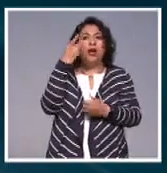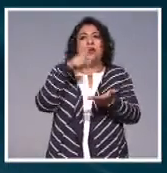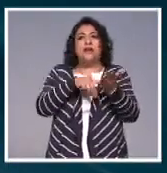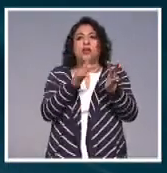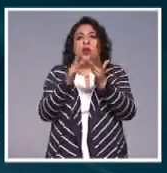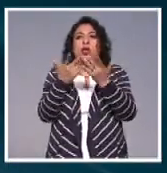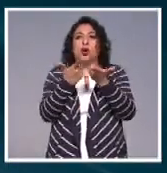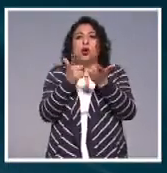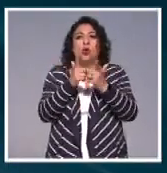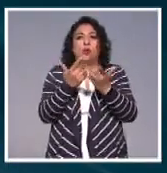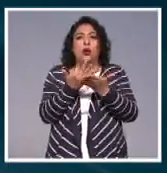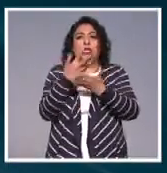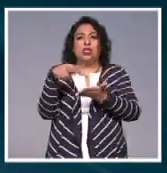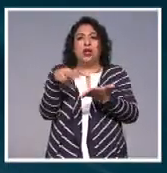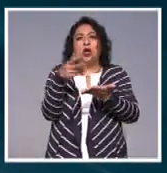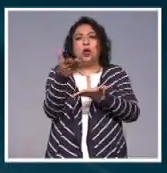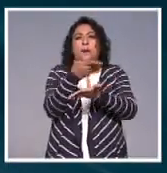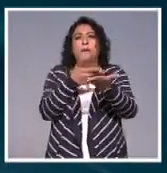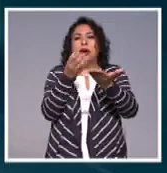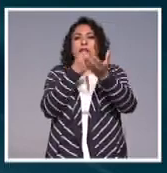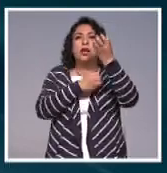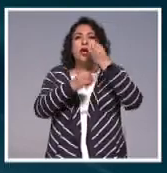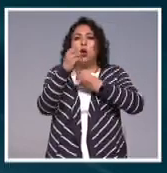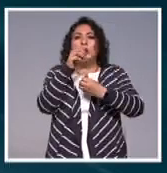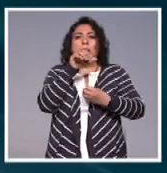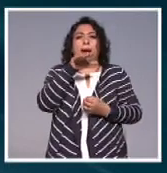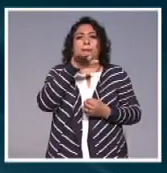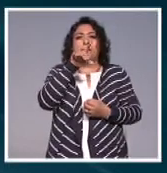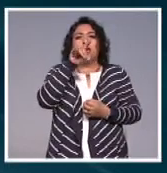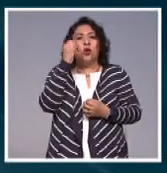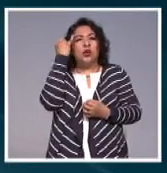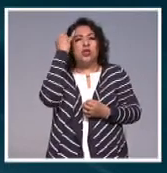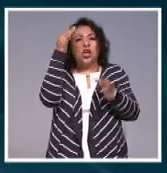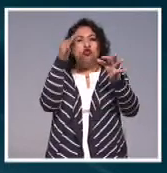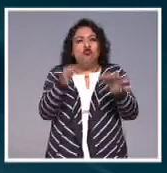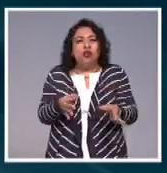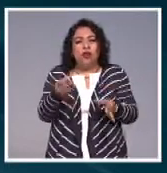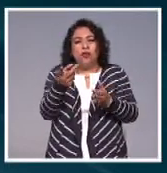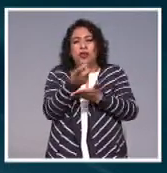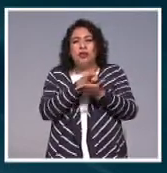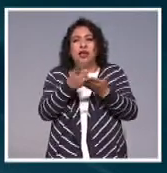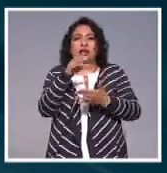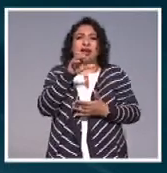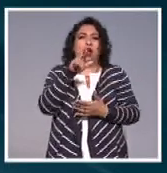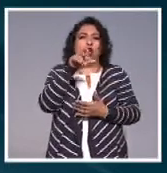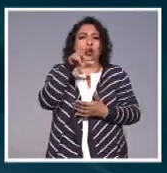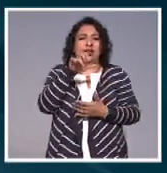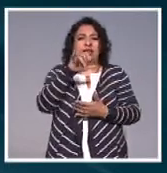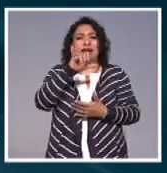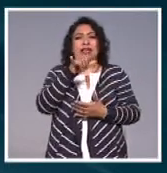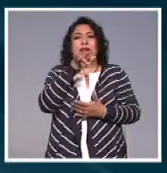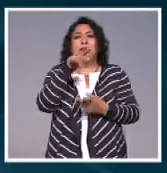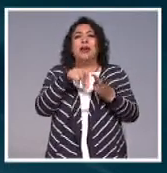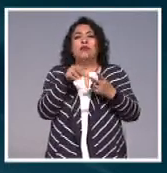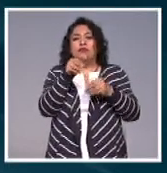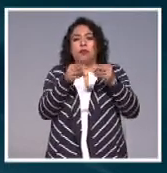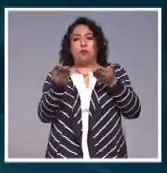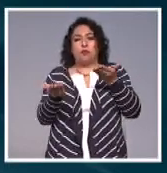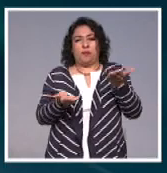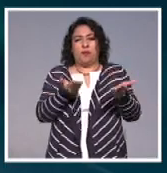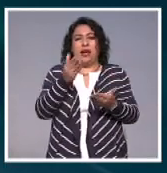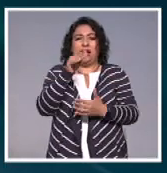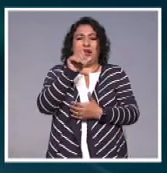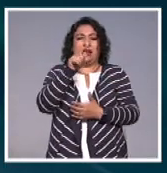la Compañía Nacional de Danza compartirá la obra Ambedo, idea original y diseño de Carolina Jiménez y coreografía de Ángel